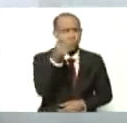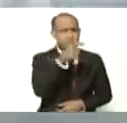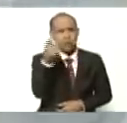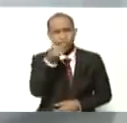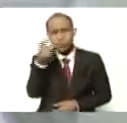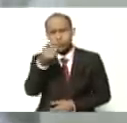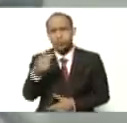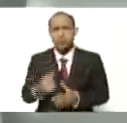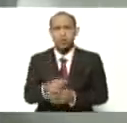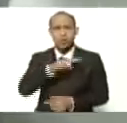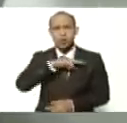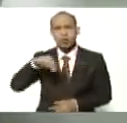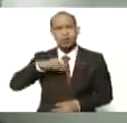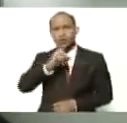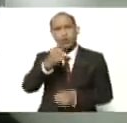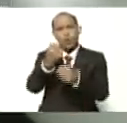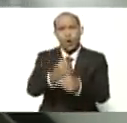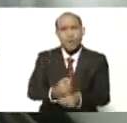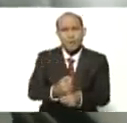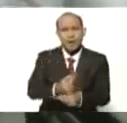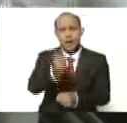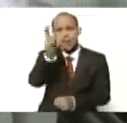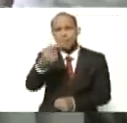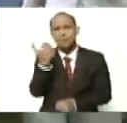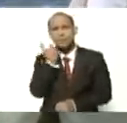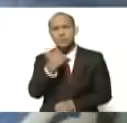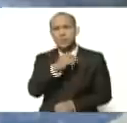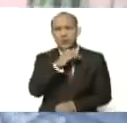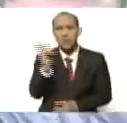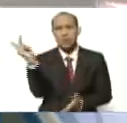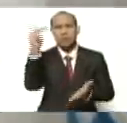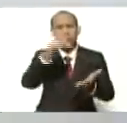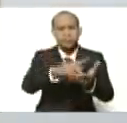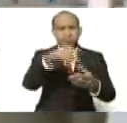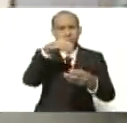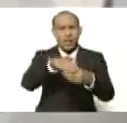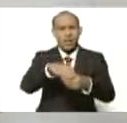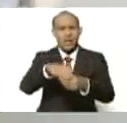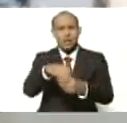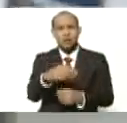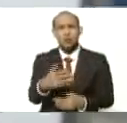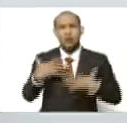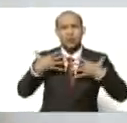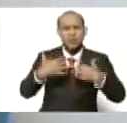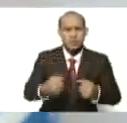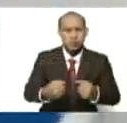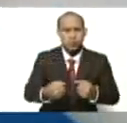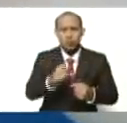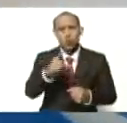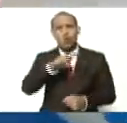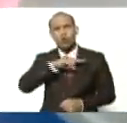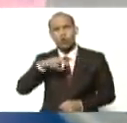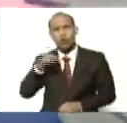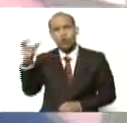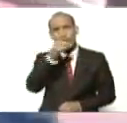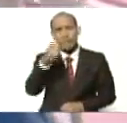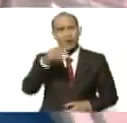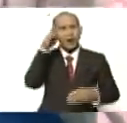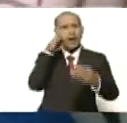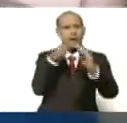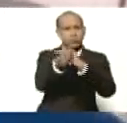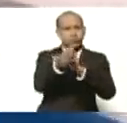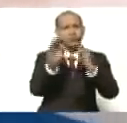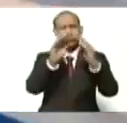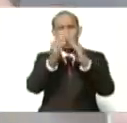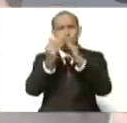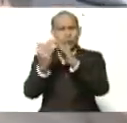método nosotros no esperamos que el paciente llegue al centro de salud sino que vamos a buscarlo en sus comunidades en